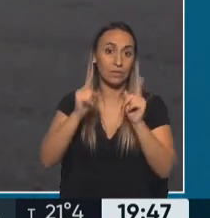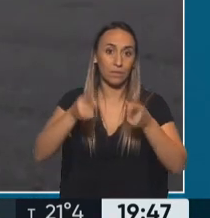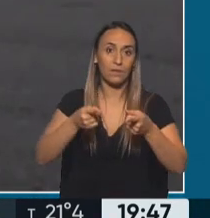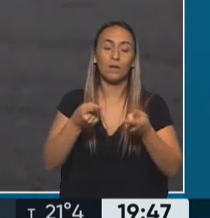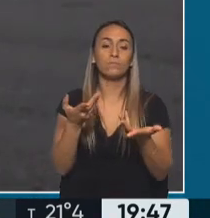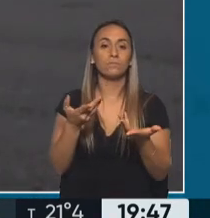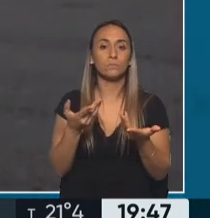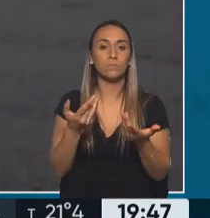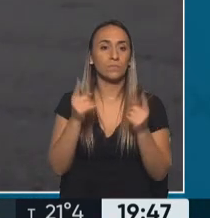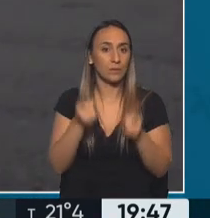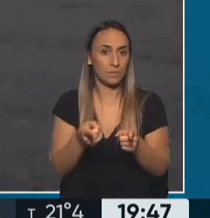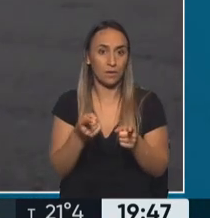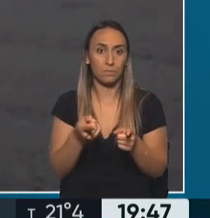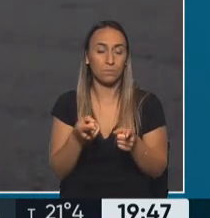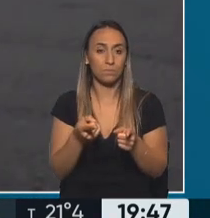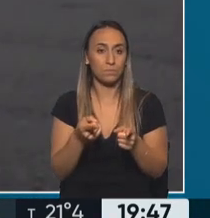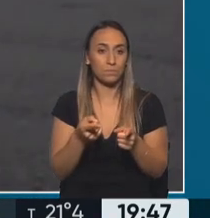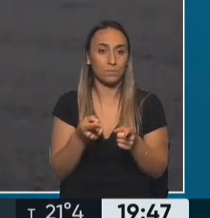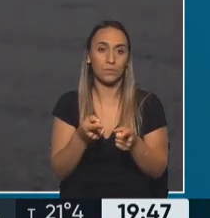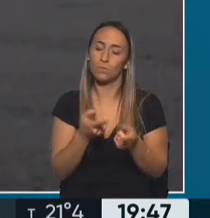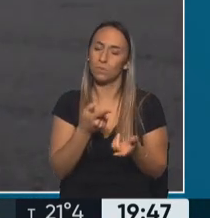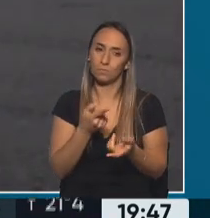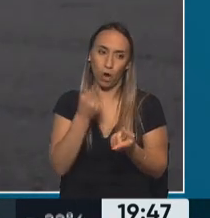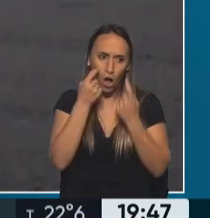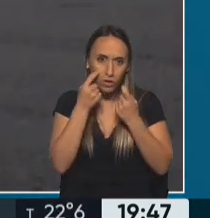una fuerte presión sobre los banquineros